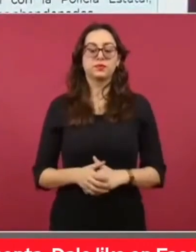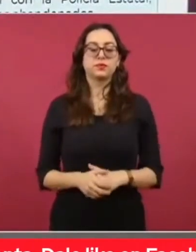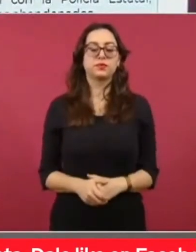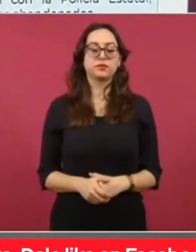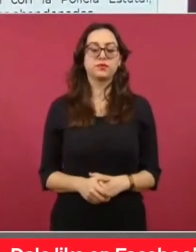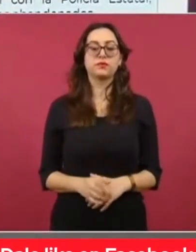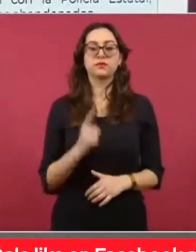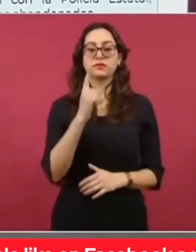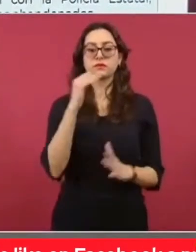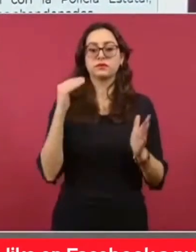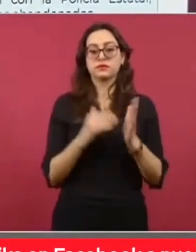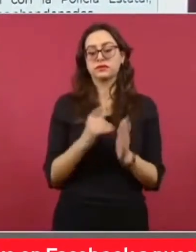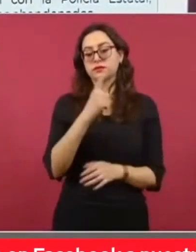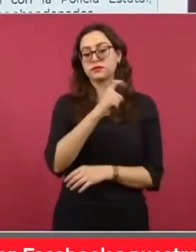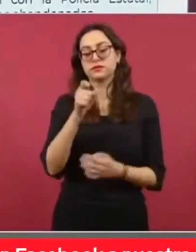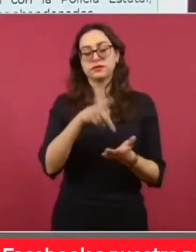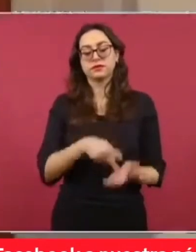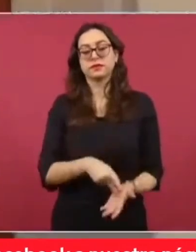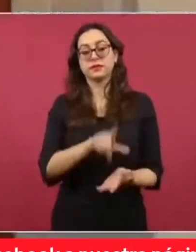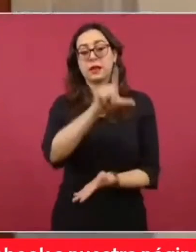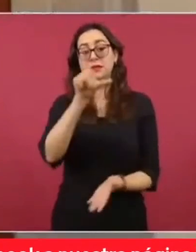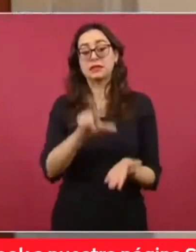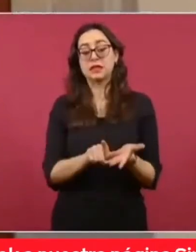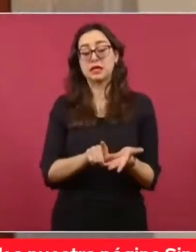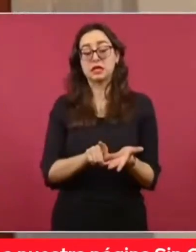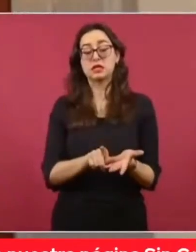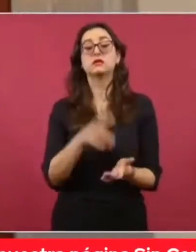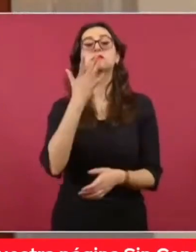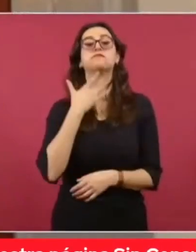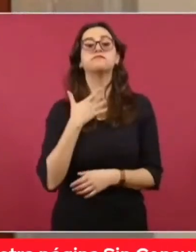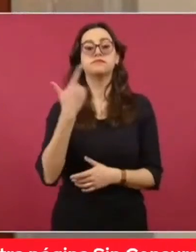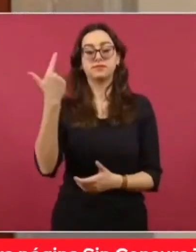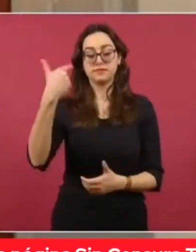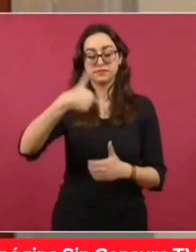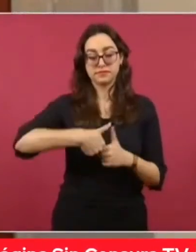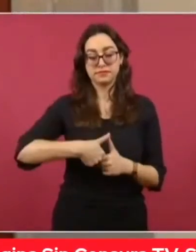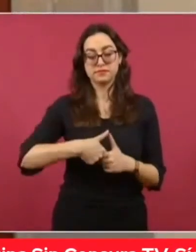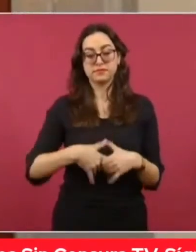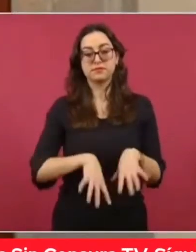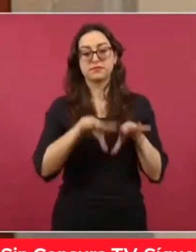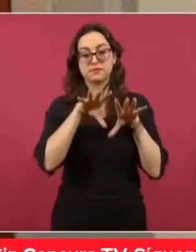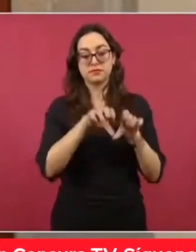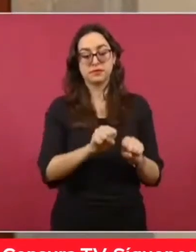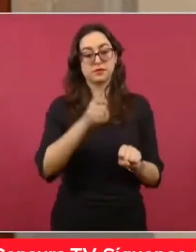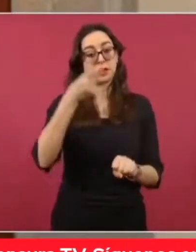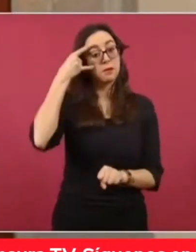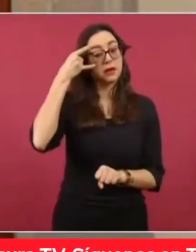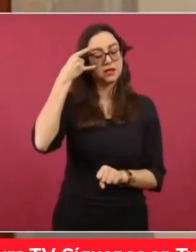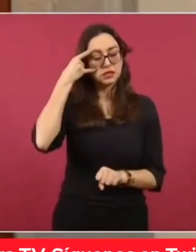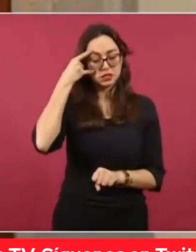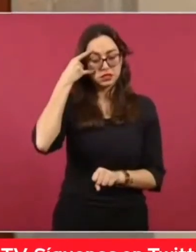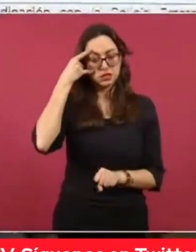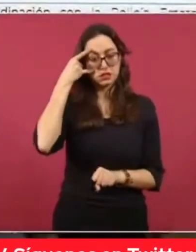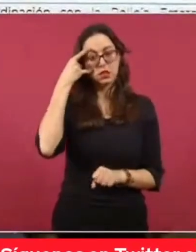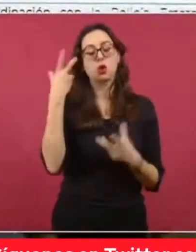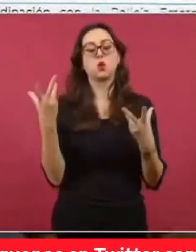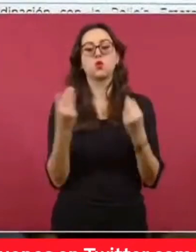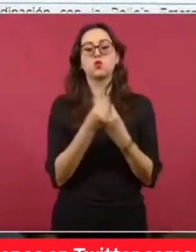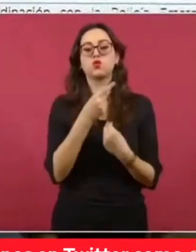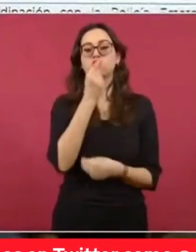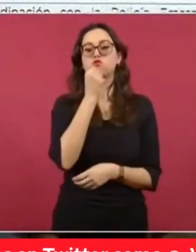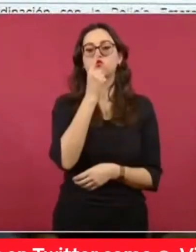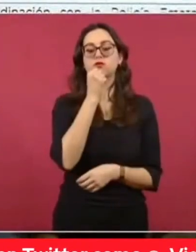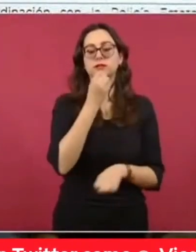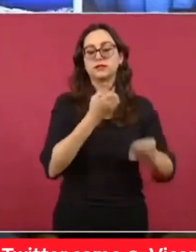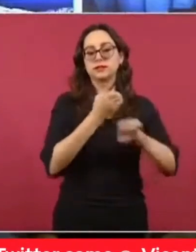mil cien litros de combustible que fueron asegurados en Ceiba playa Campeche en coordinación con la policía